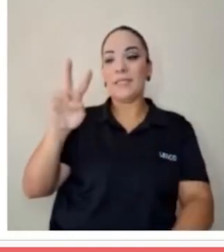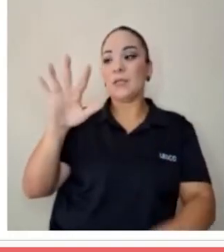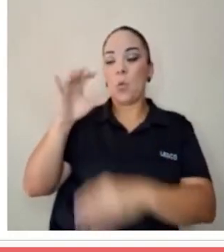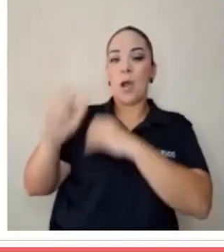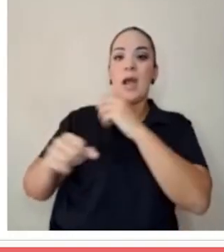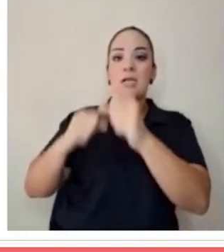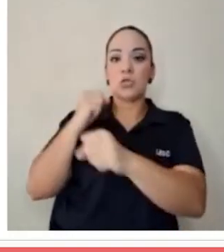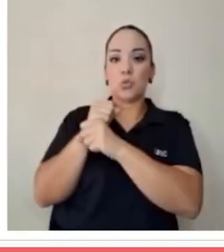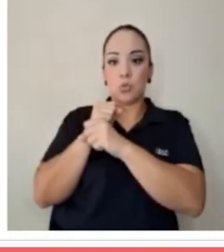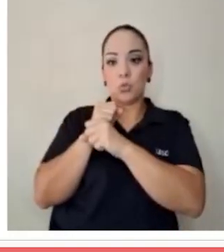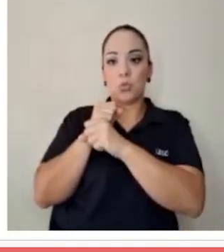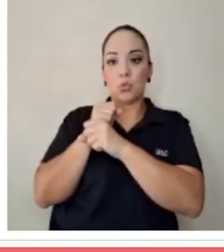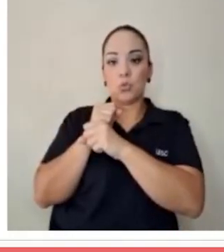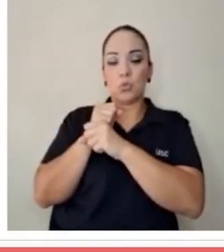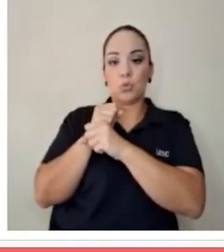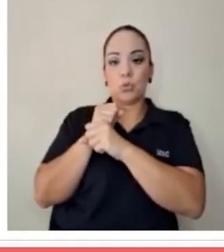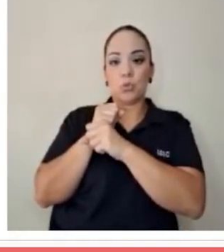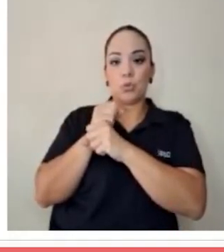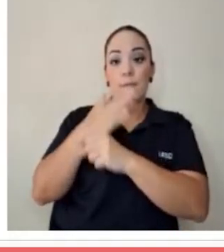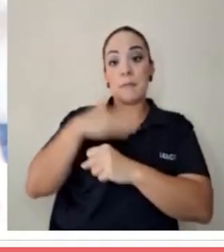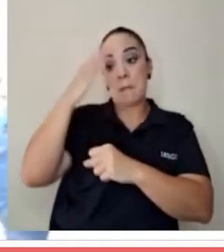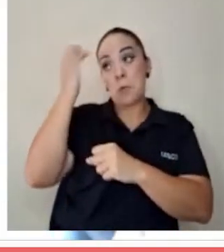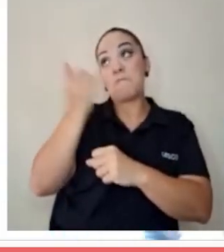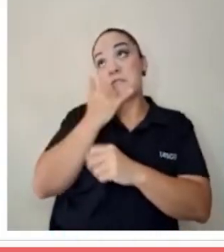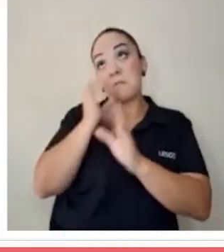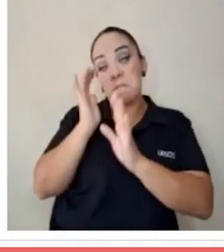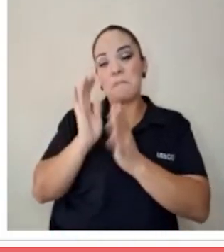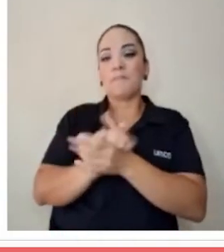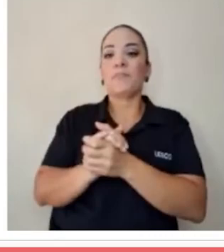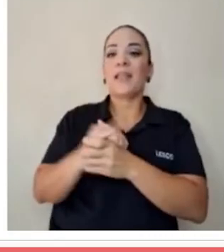habido mi memoria me puede fallar